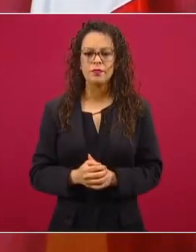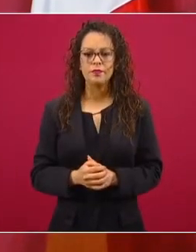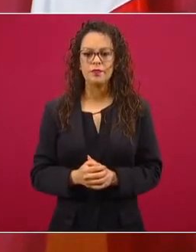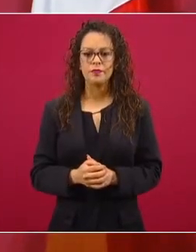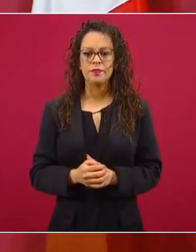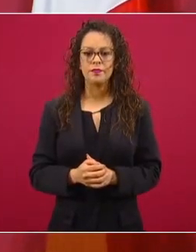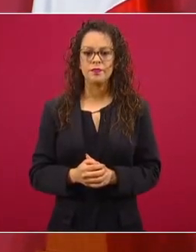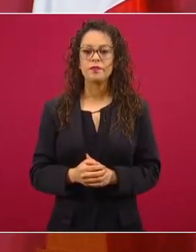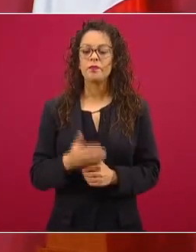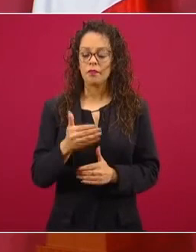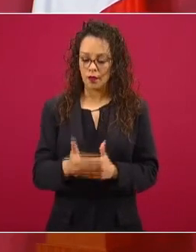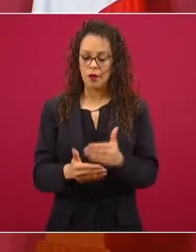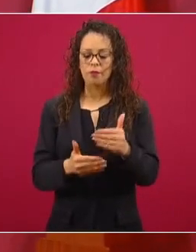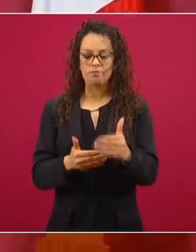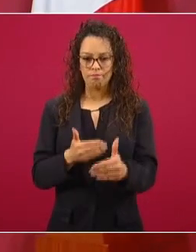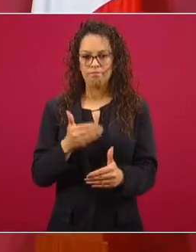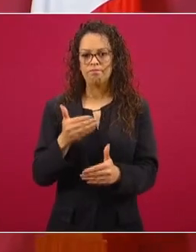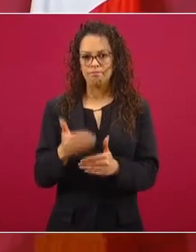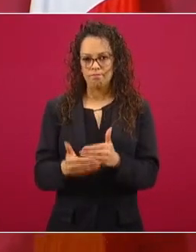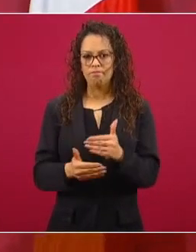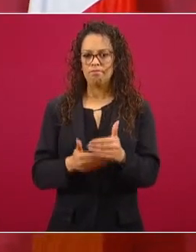y van saliendo.